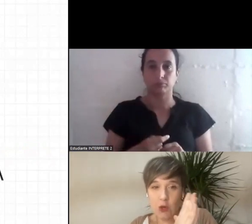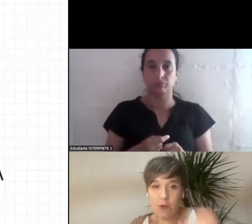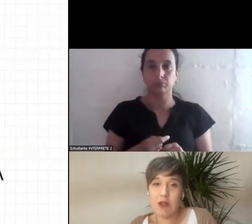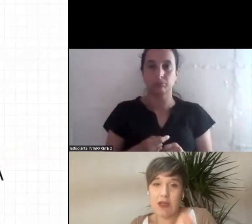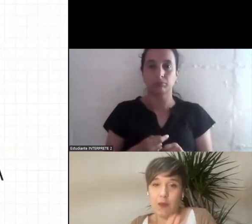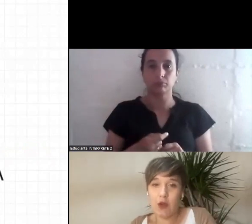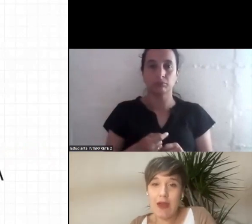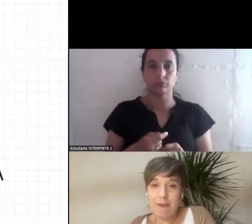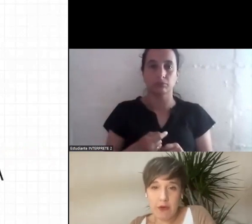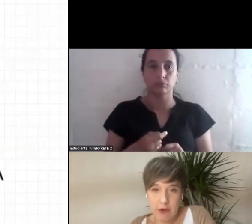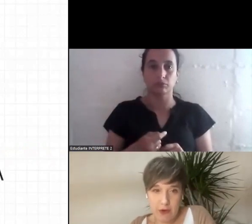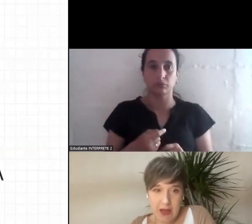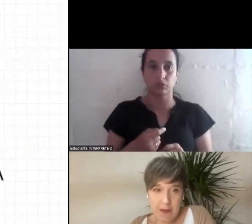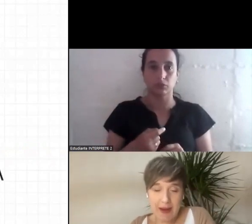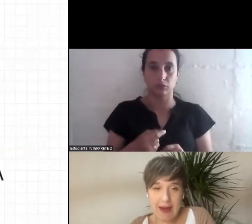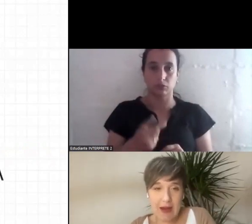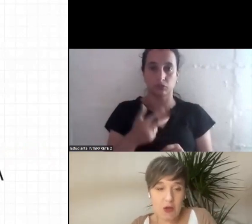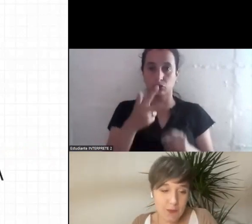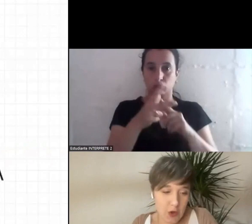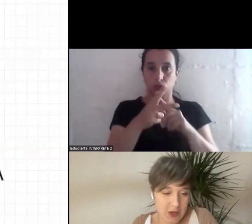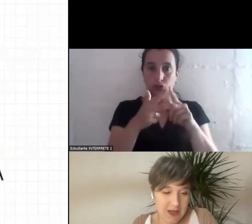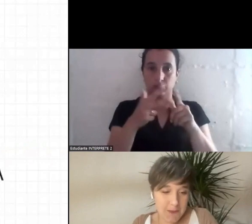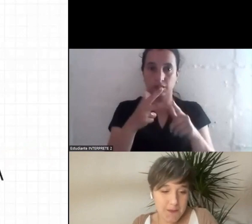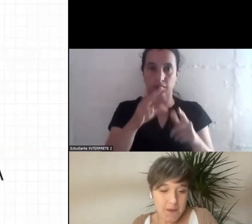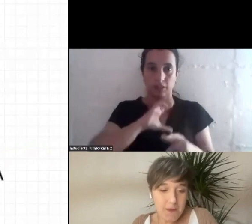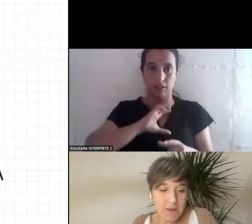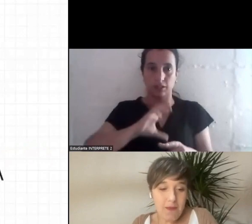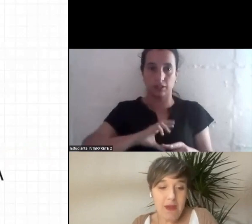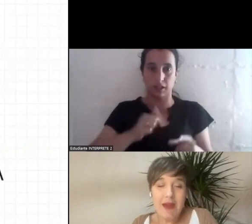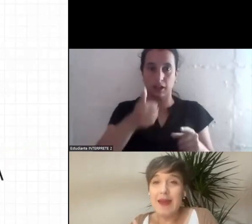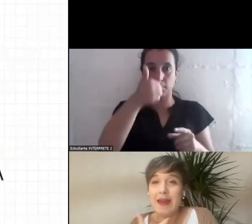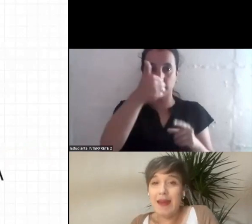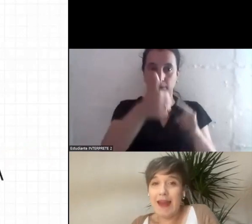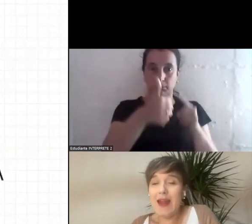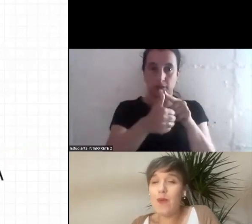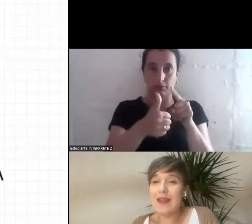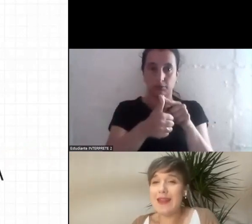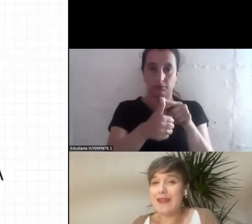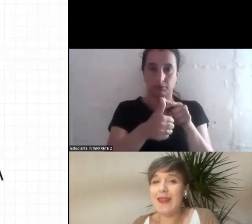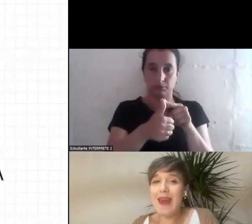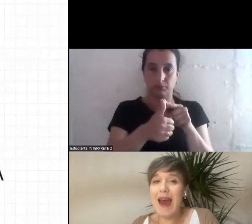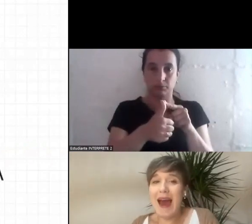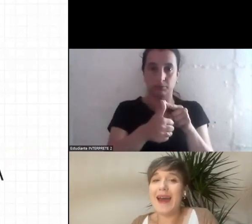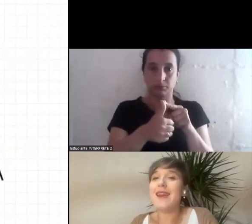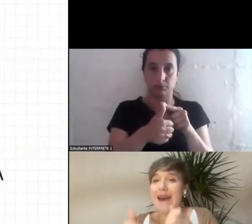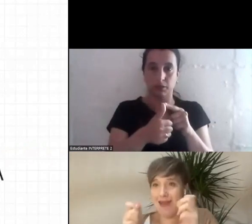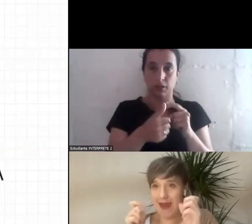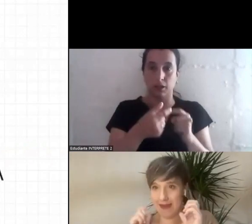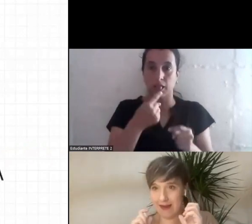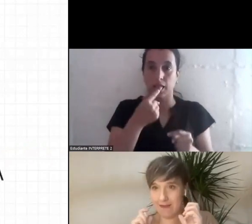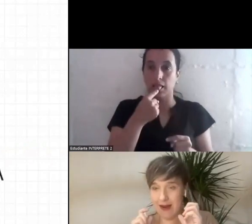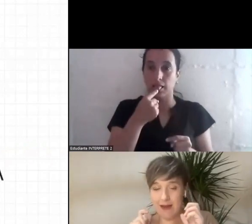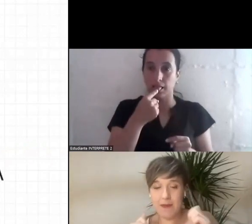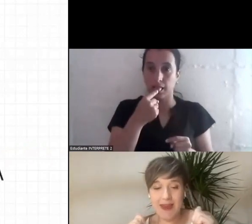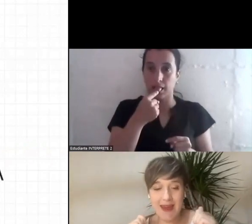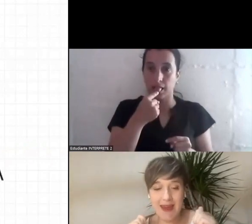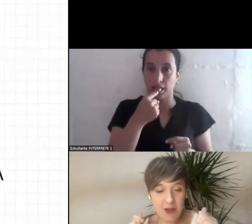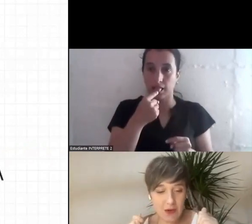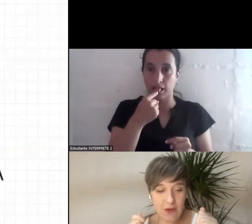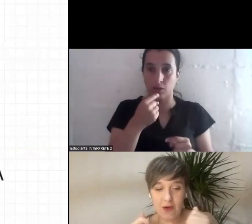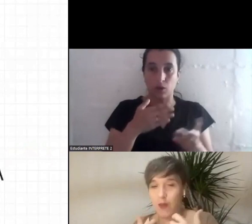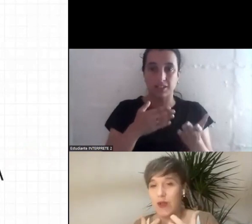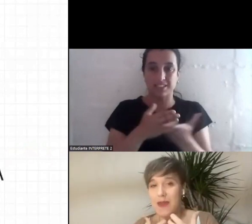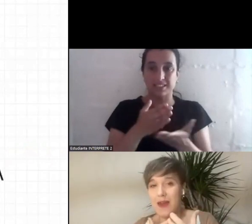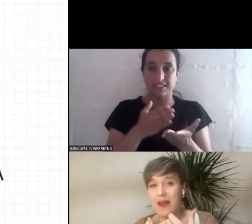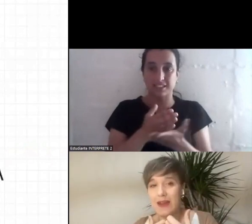3, glosoptosis, hipotonía y macroglosia. Vale, la glosoptosis. La lengua tiene tendencia a caer hacia atrás, ¿vale? Y